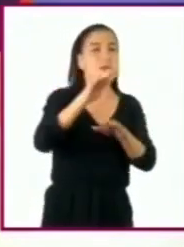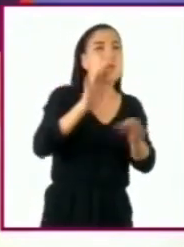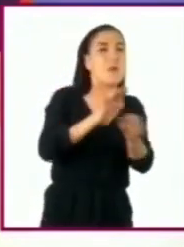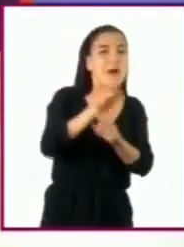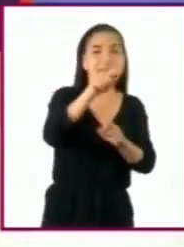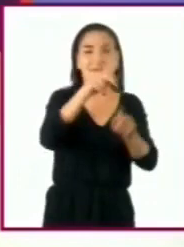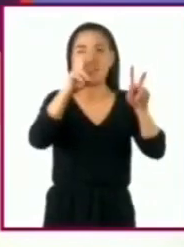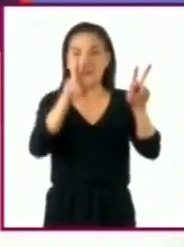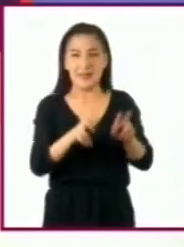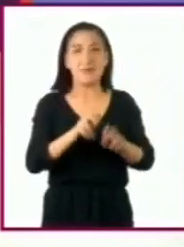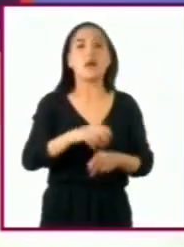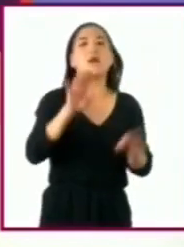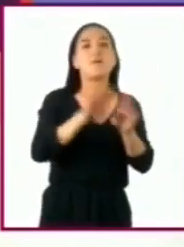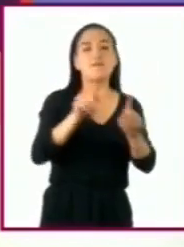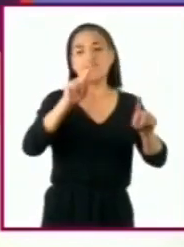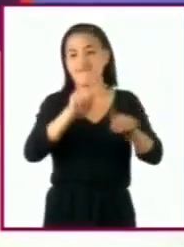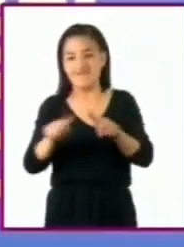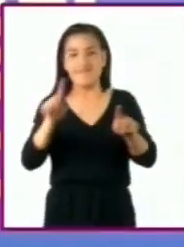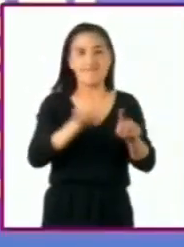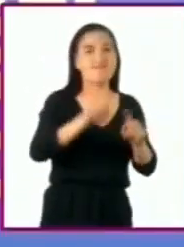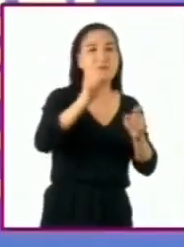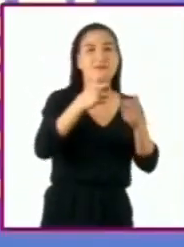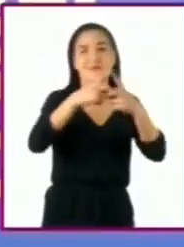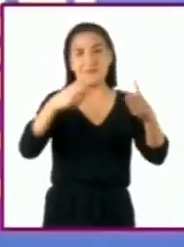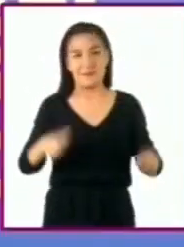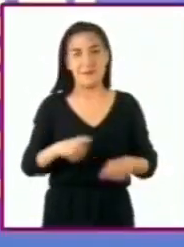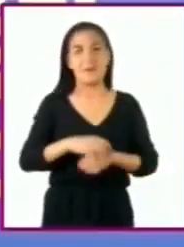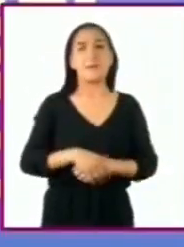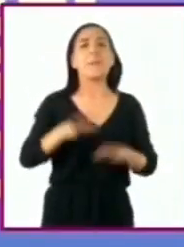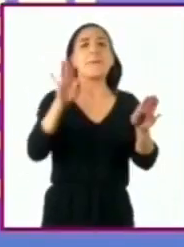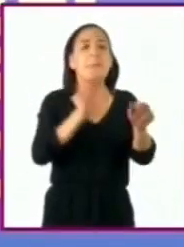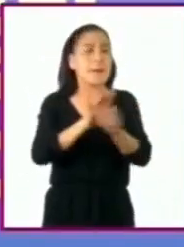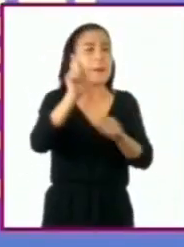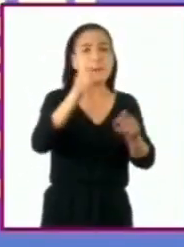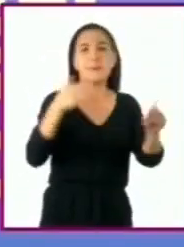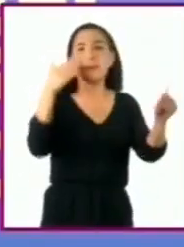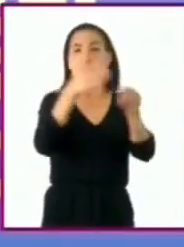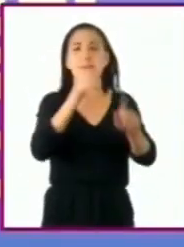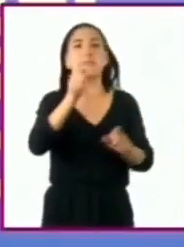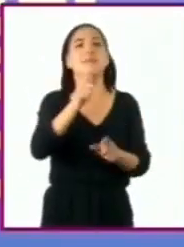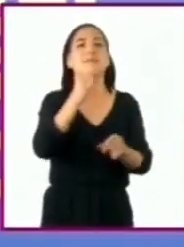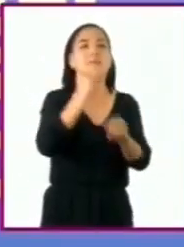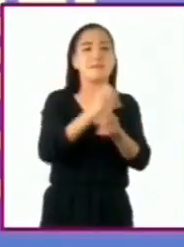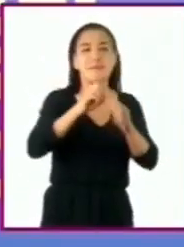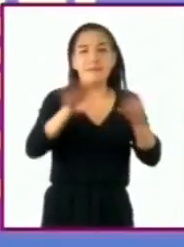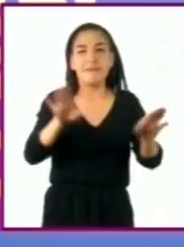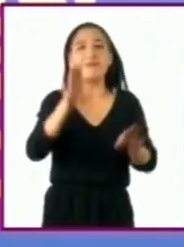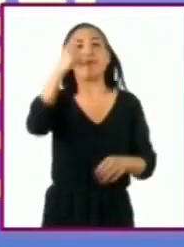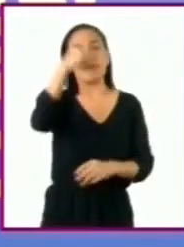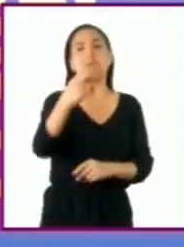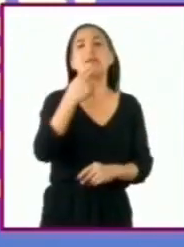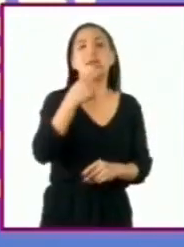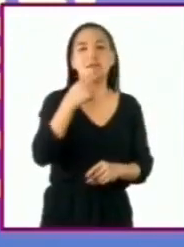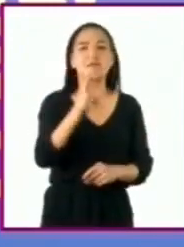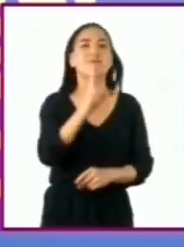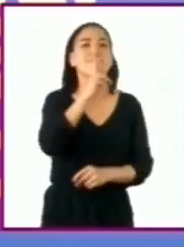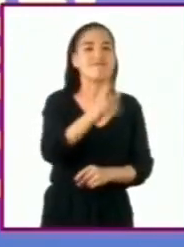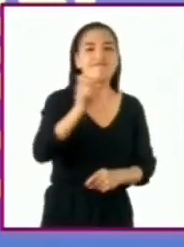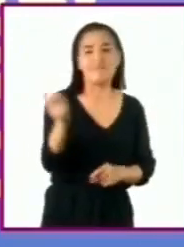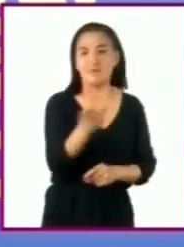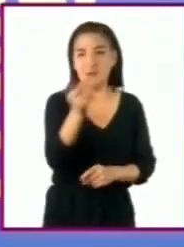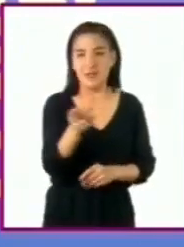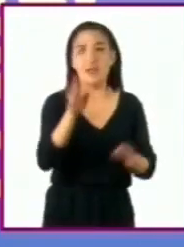distintas formas en que el texto es desarrollado, distinguir cuál es la información relevante y qué les sirve para responder las preguntas que